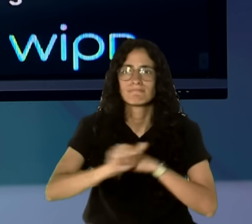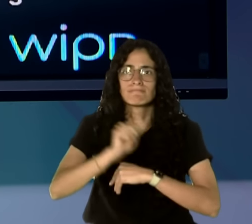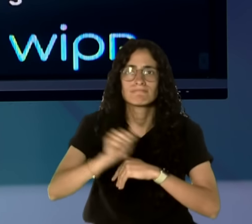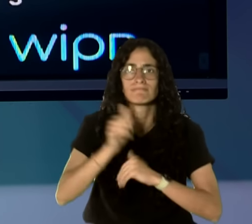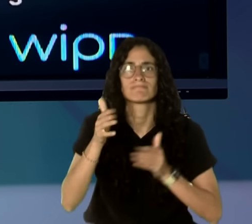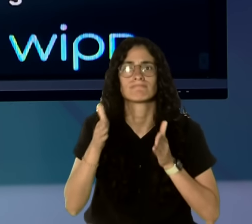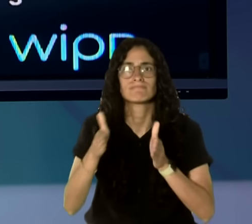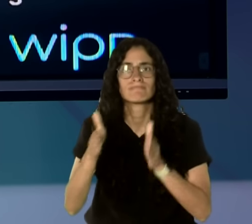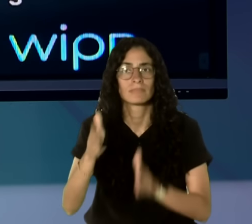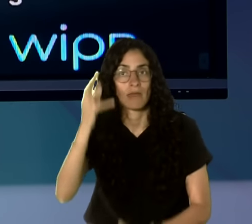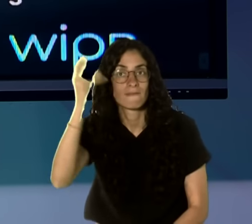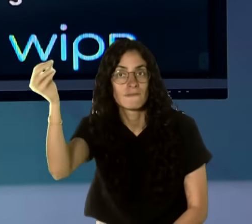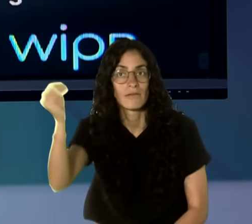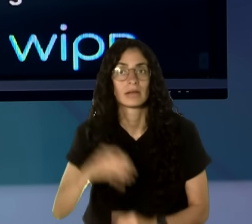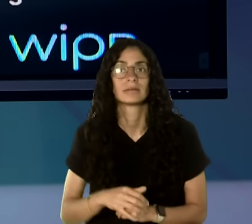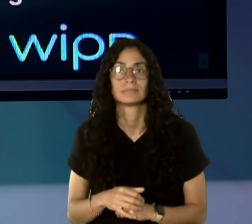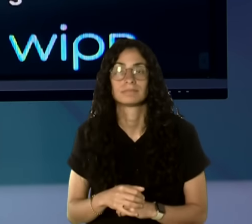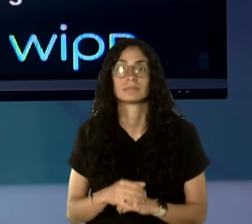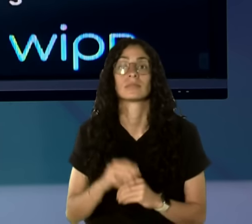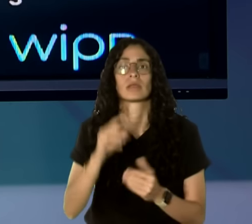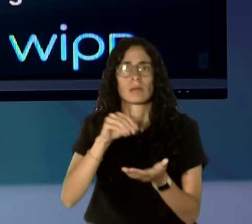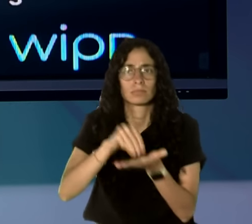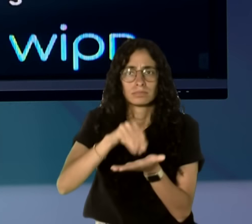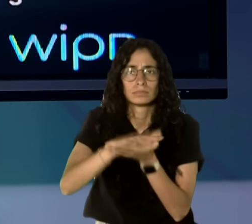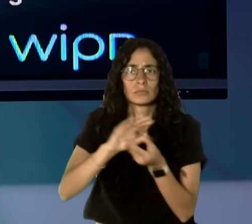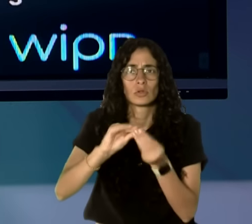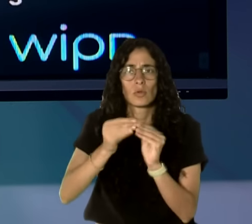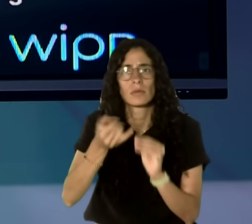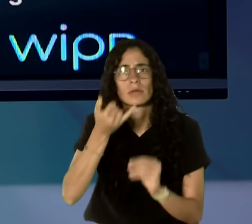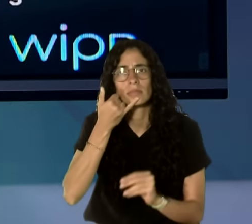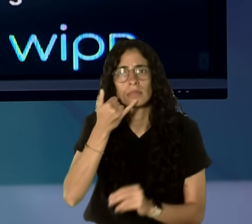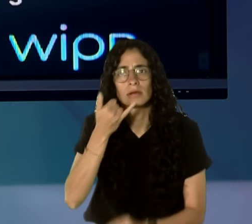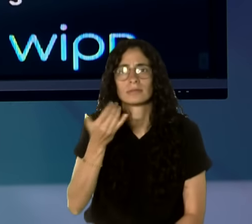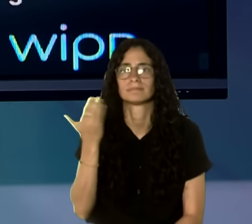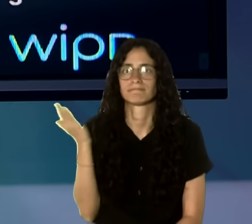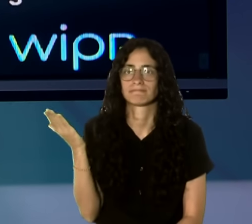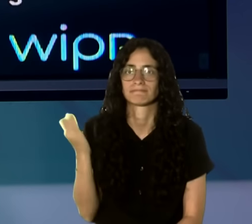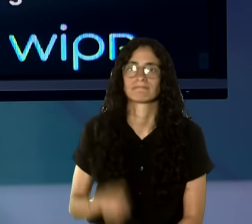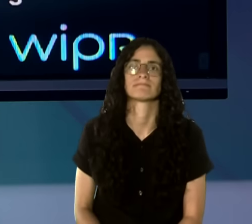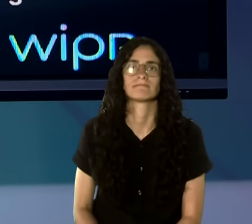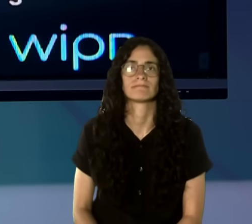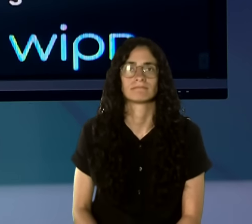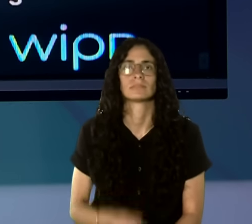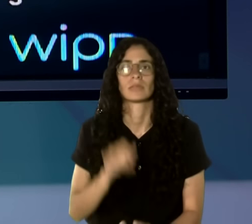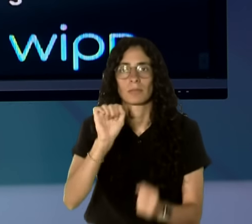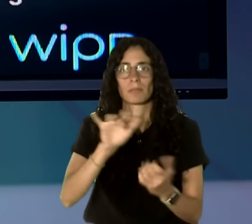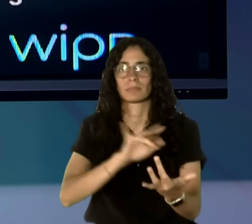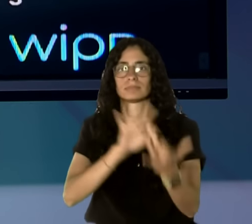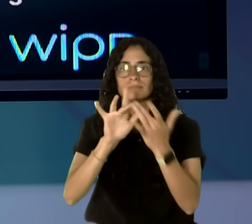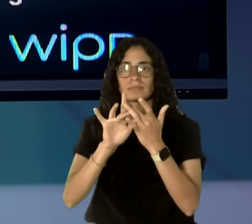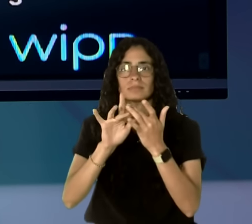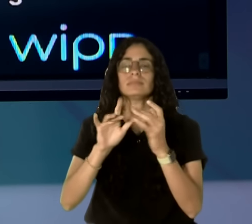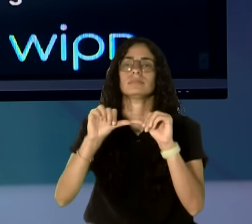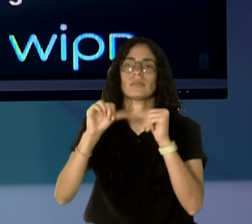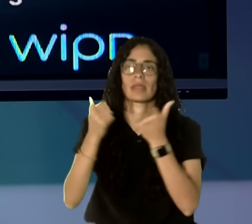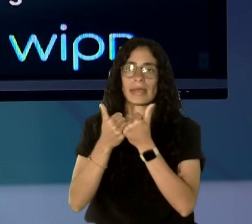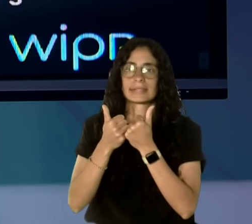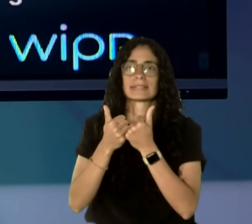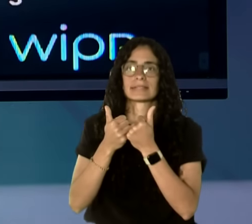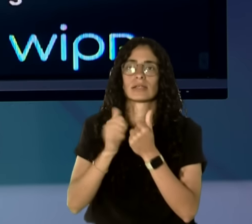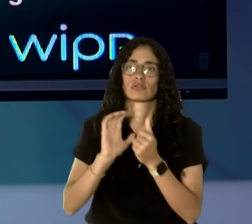calle eh eh anote esos números telefónicos y no es que usted va a arrestar a la persona no que usted se va a comunicar con las agencias de Ley y orden y